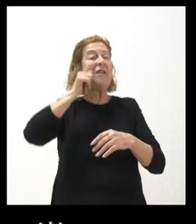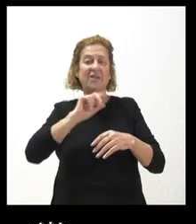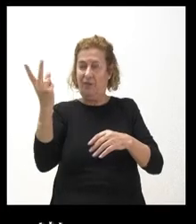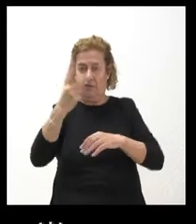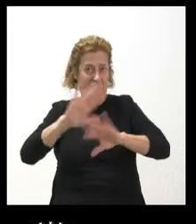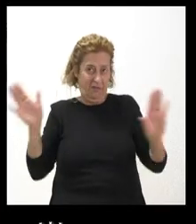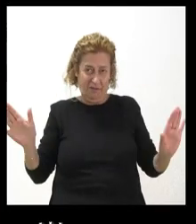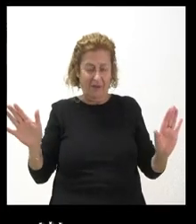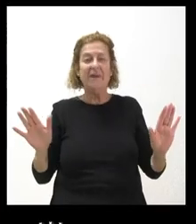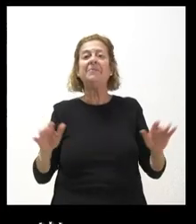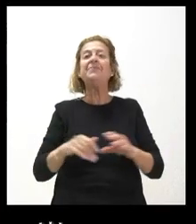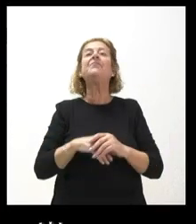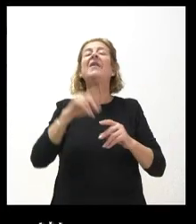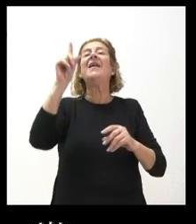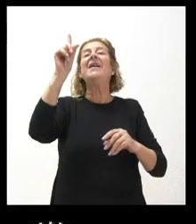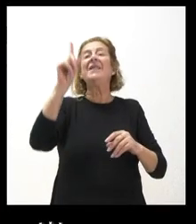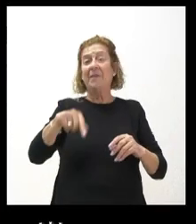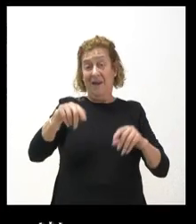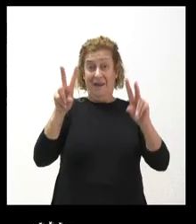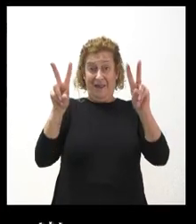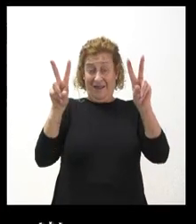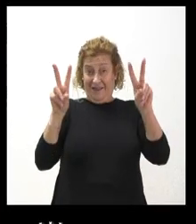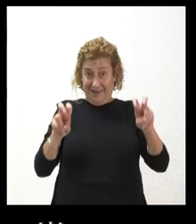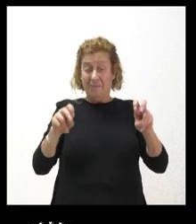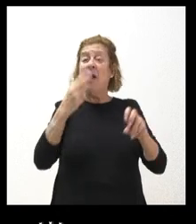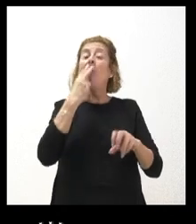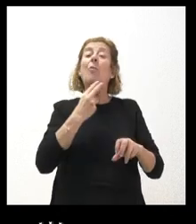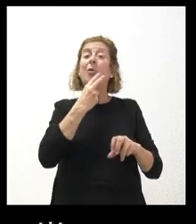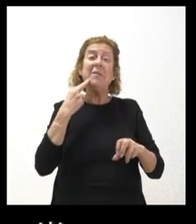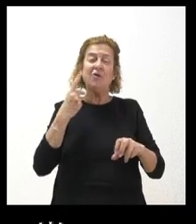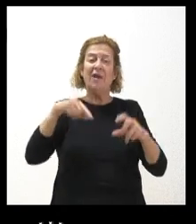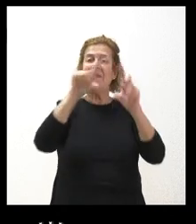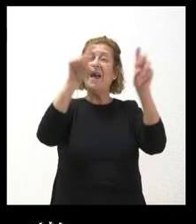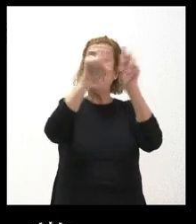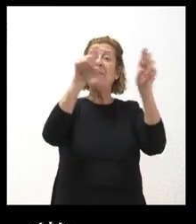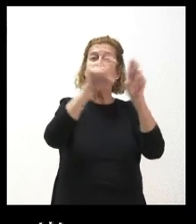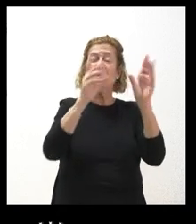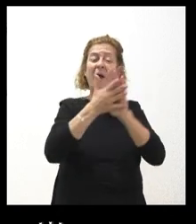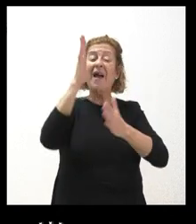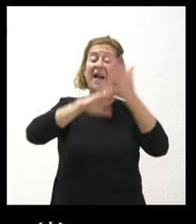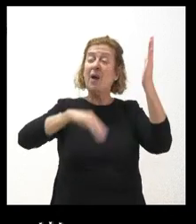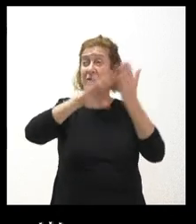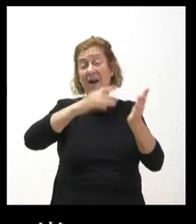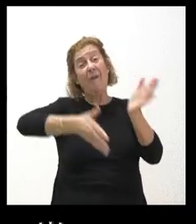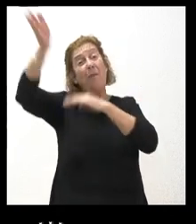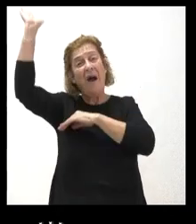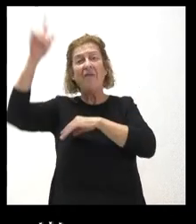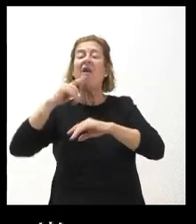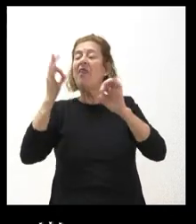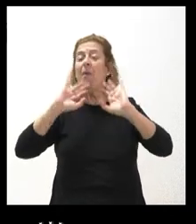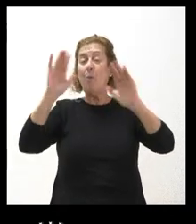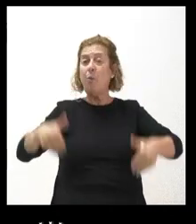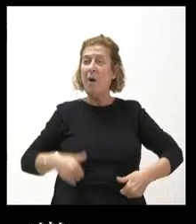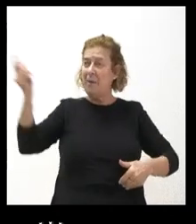concreto H también esa eh ese compromiso de que las empresas que han salido de Cataluña vuelvan a Cataluña